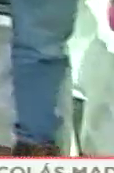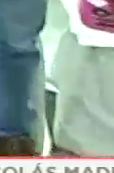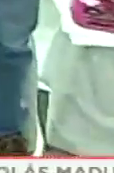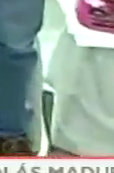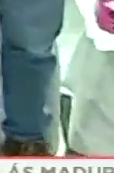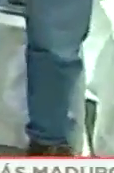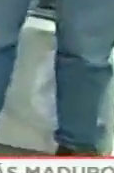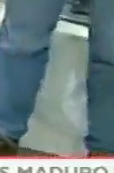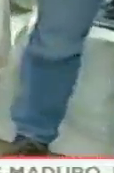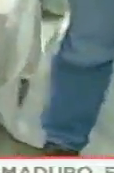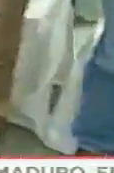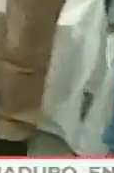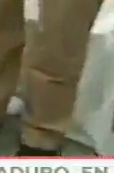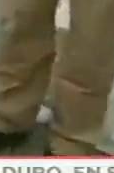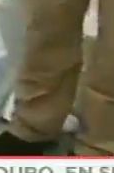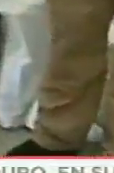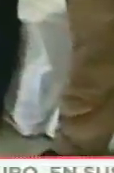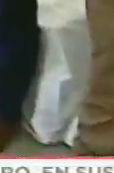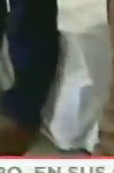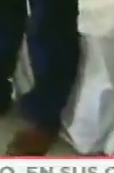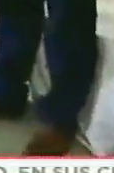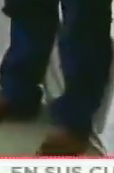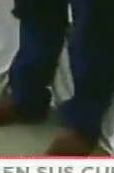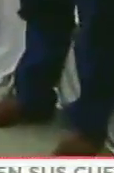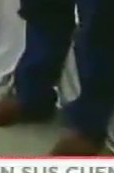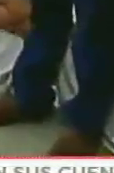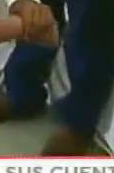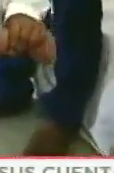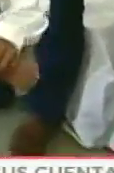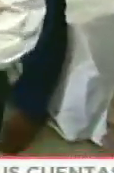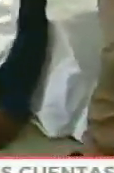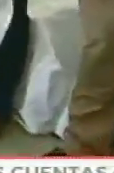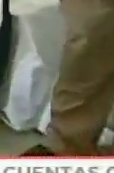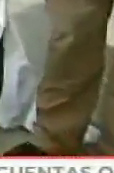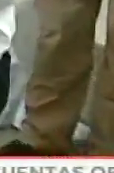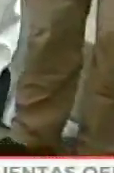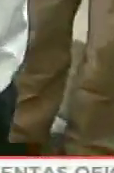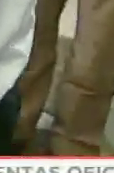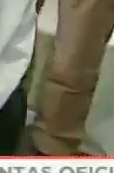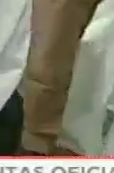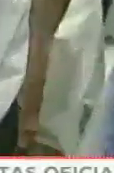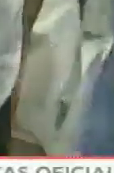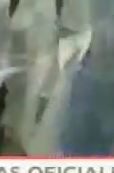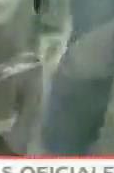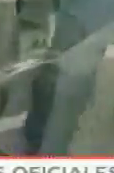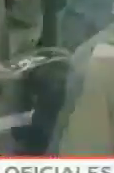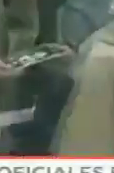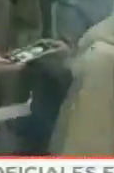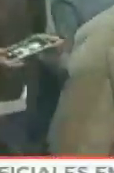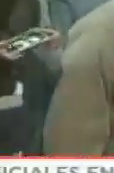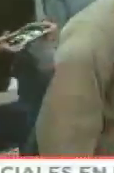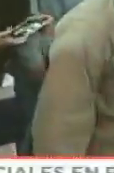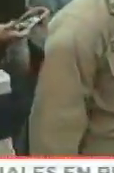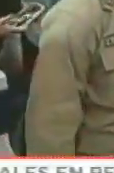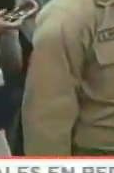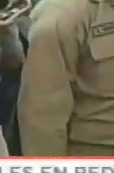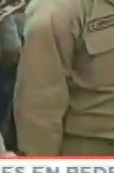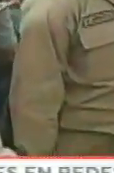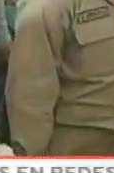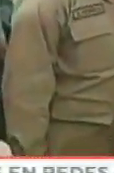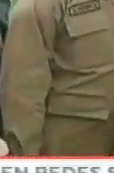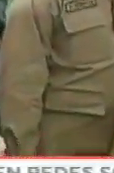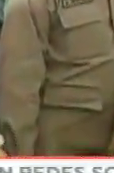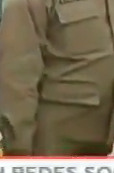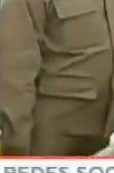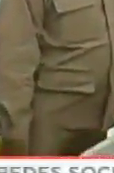la revolución. Viva el comandante Chávez, viva el comandante Chávez, también que viva